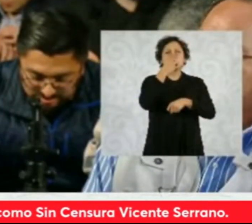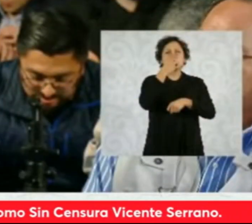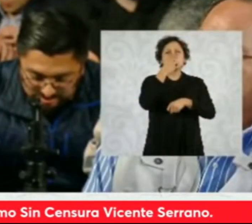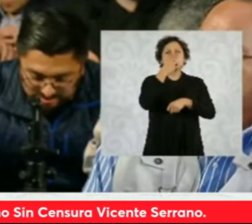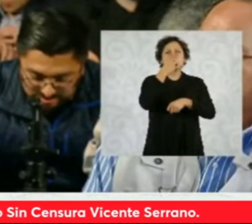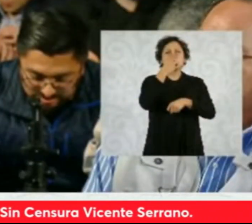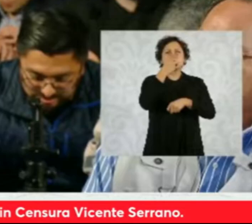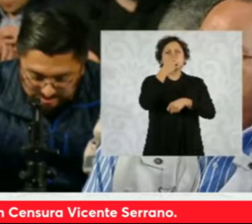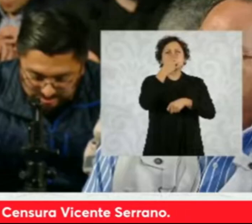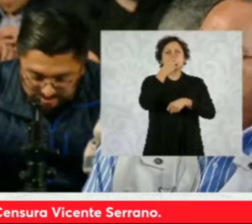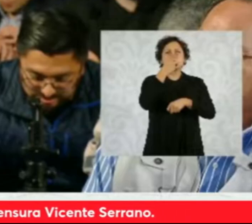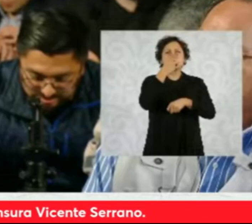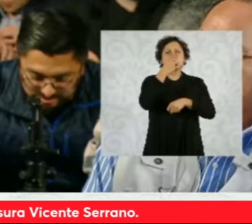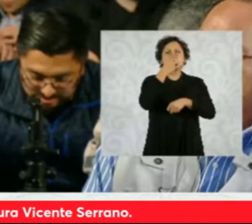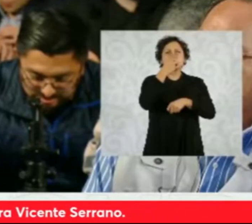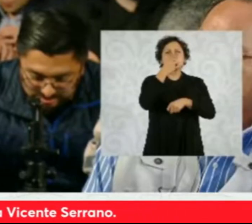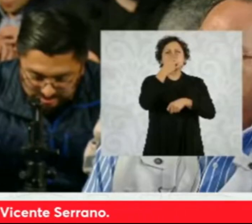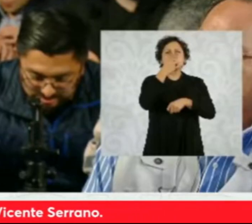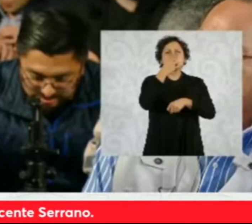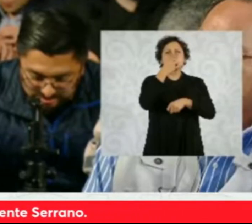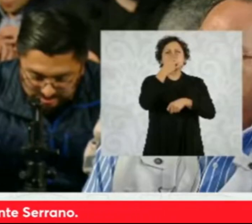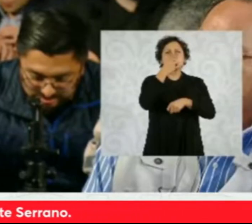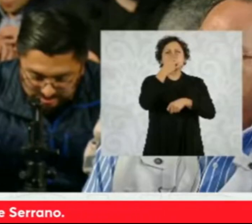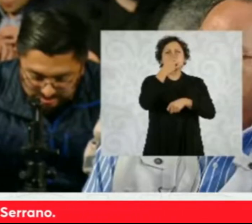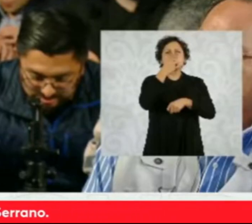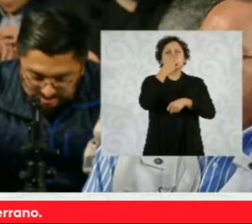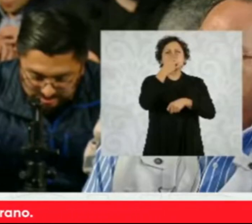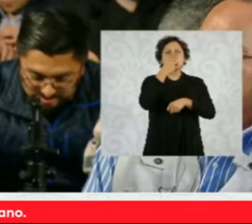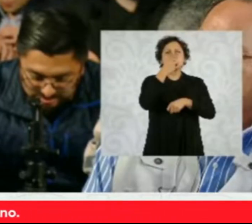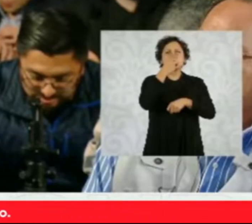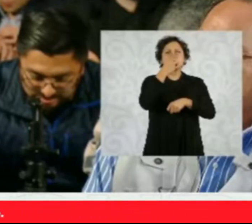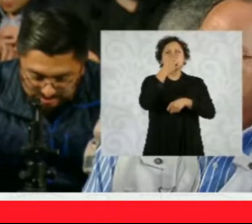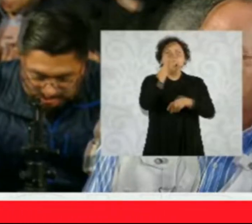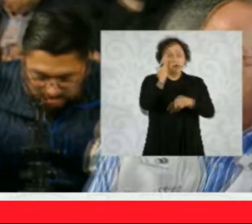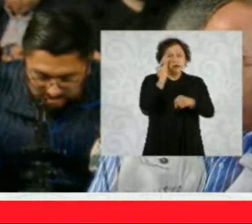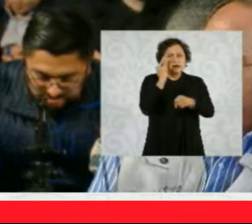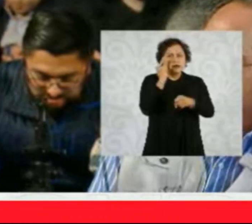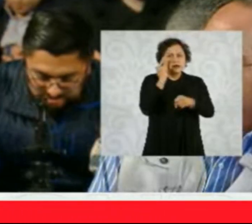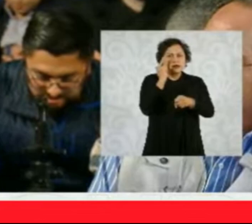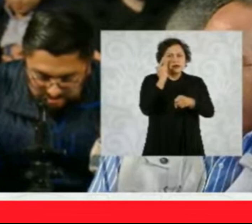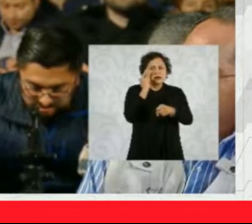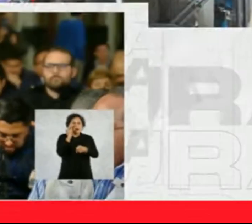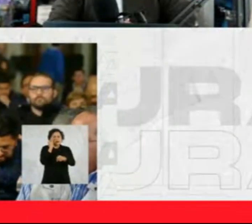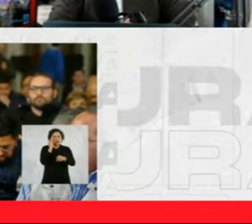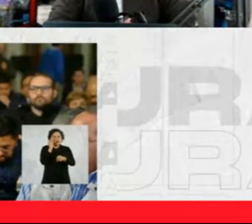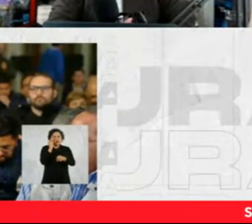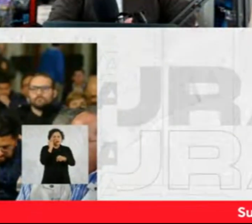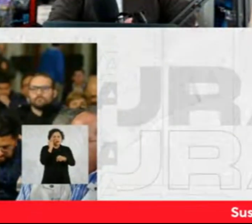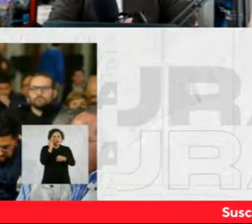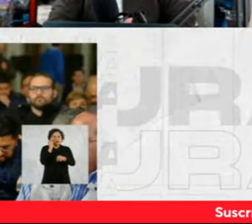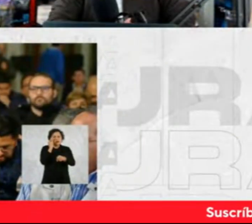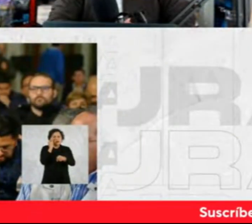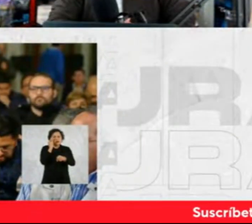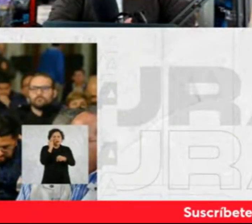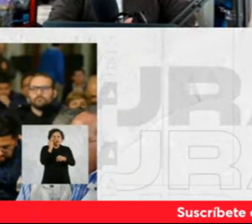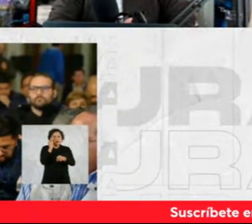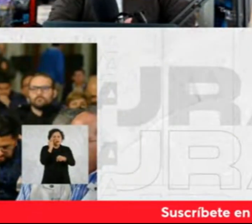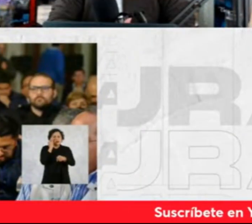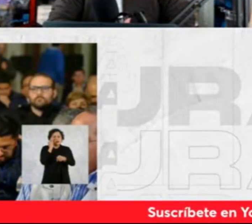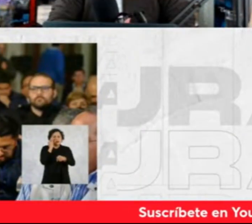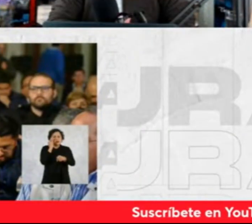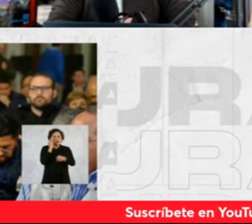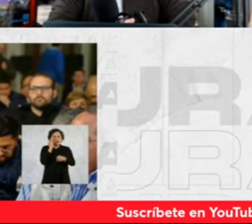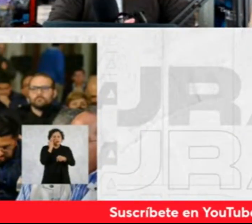alcantarilla y así es más que como unao yo lo veo como una derrota derrota a las impertinencias no